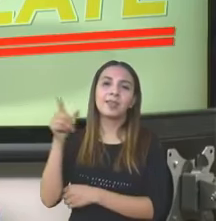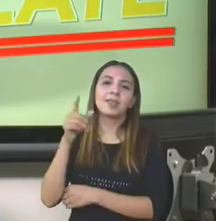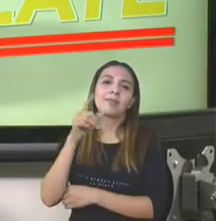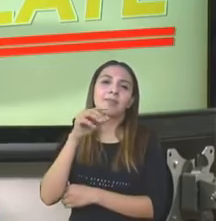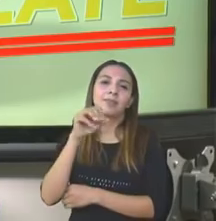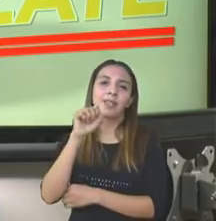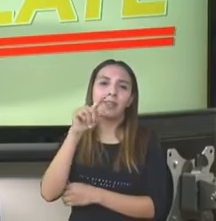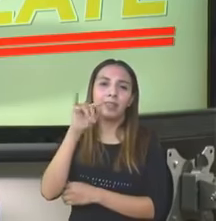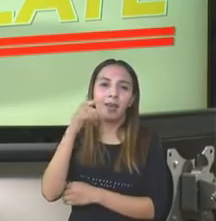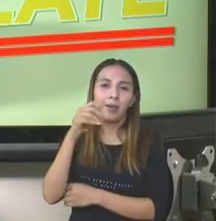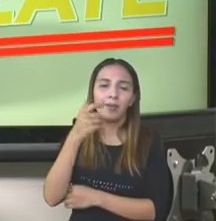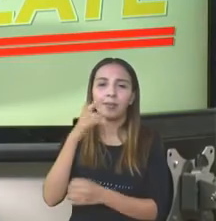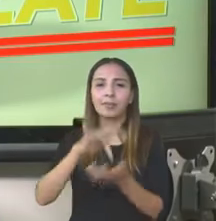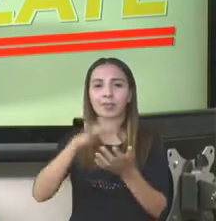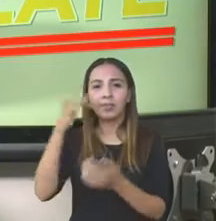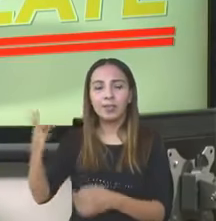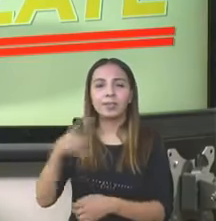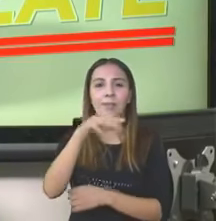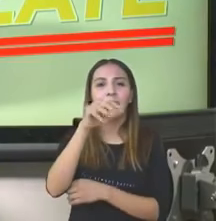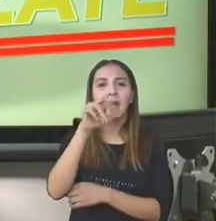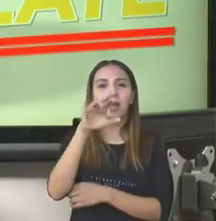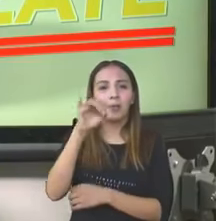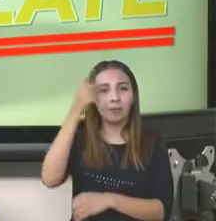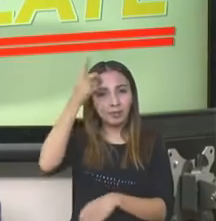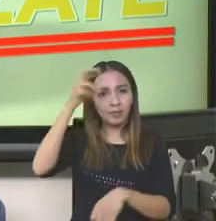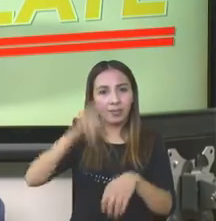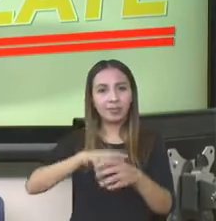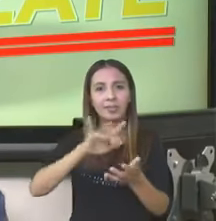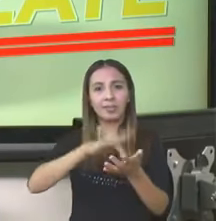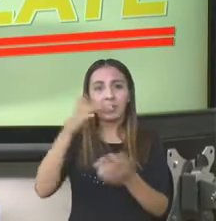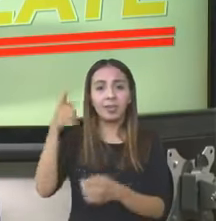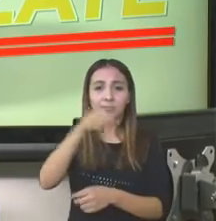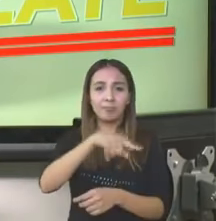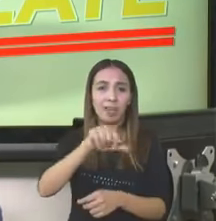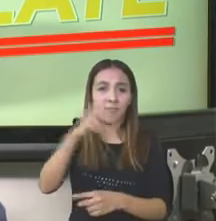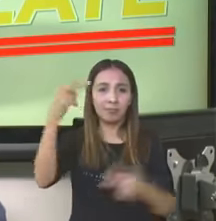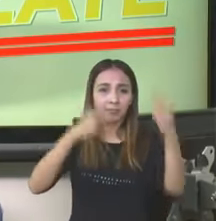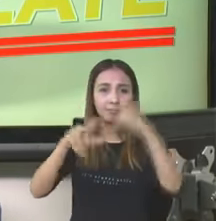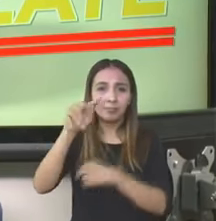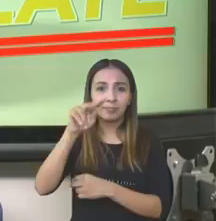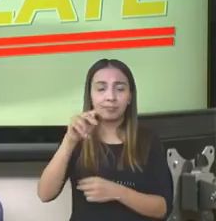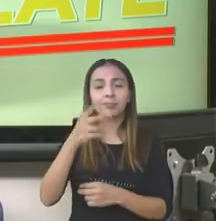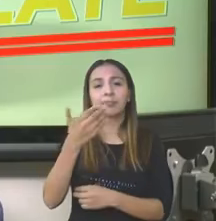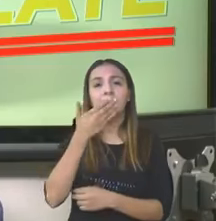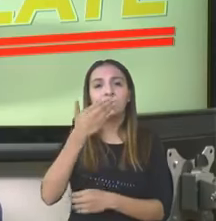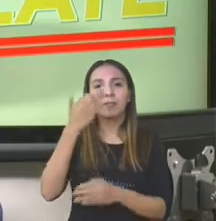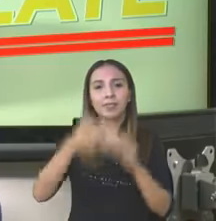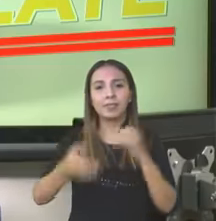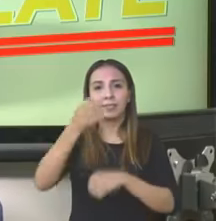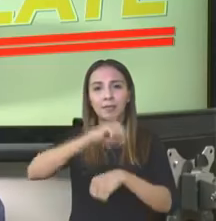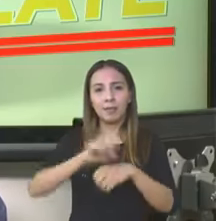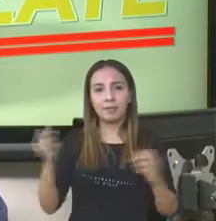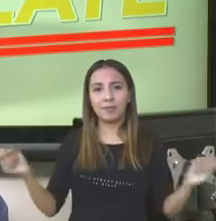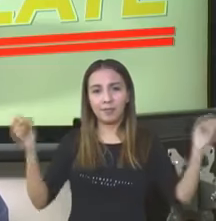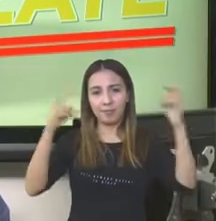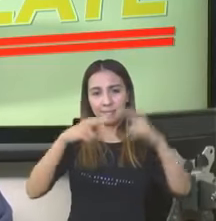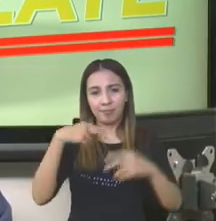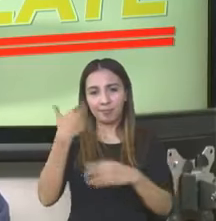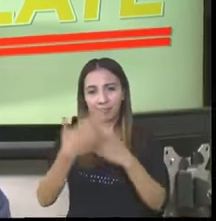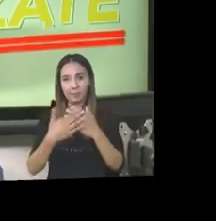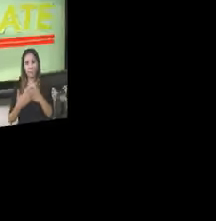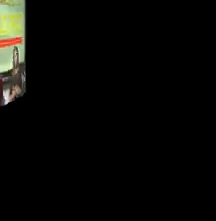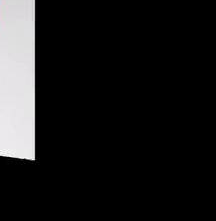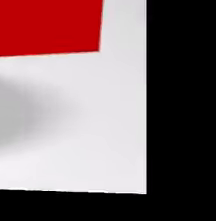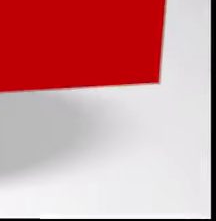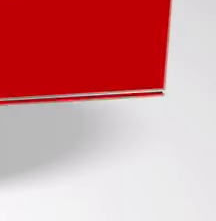Rivera, gracias. Y a usted que está frente a su televisor, excelente fin de semana. Mi nombre es Jorge Díaz, pásela bien, nos vemos hasta entonces.